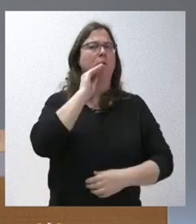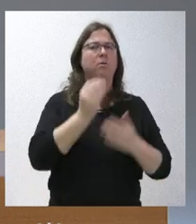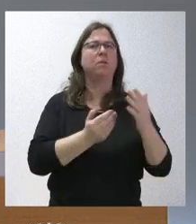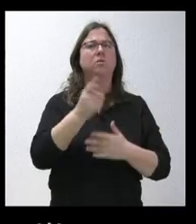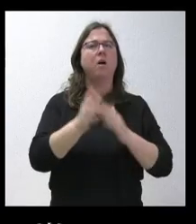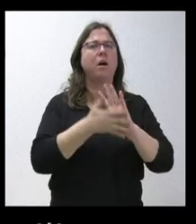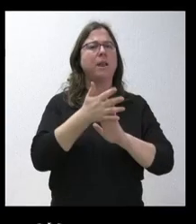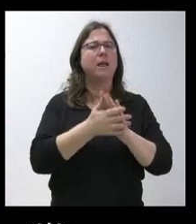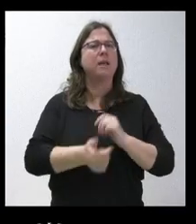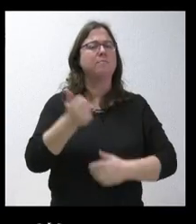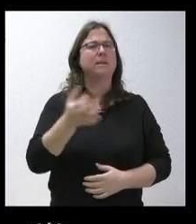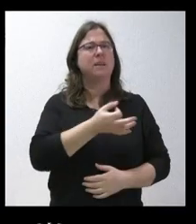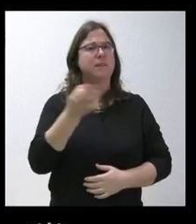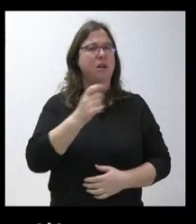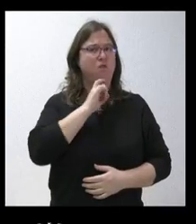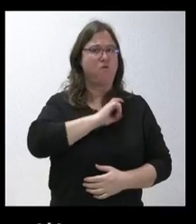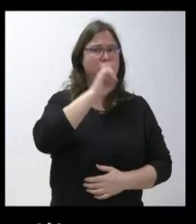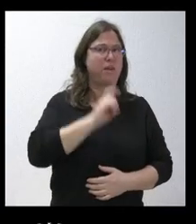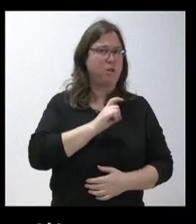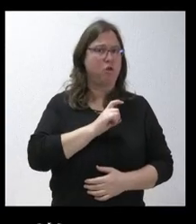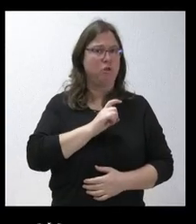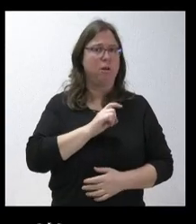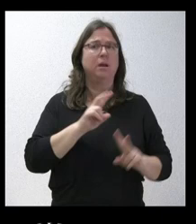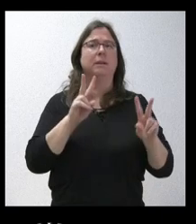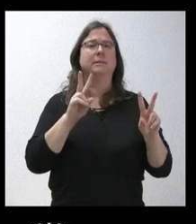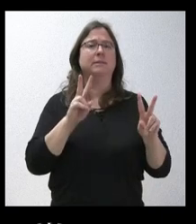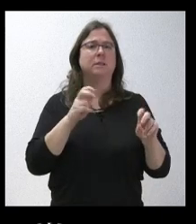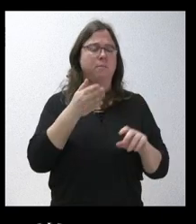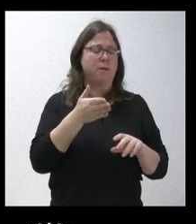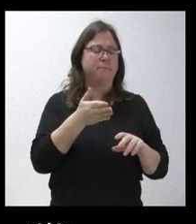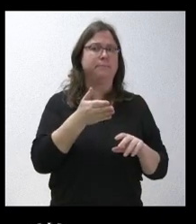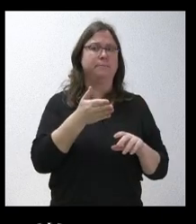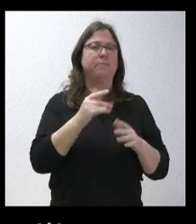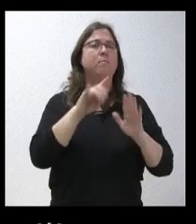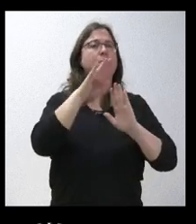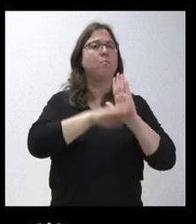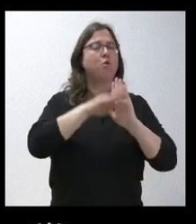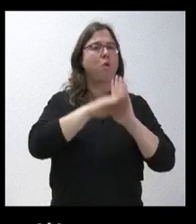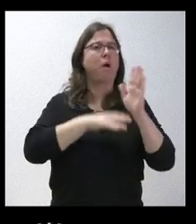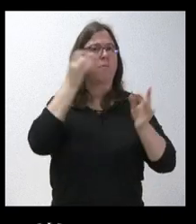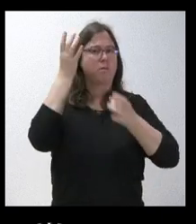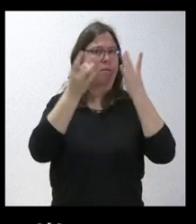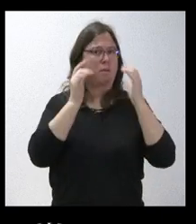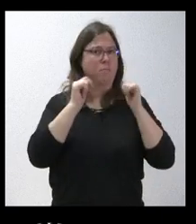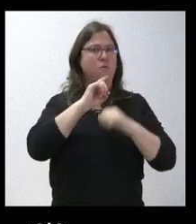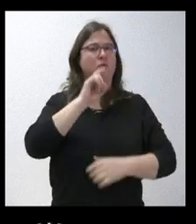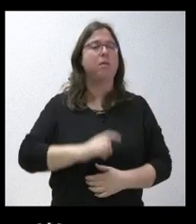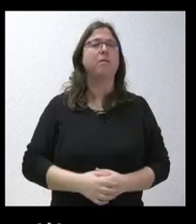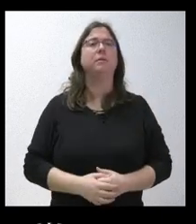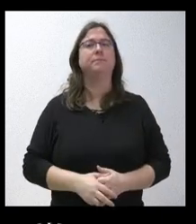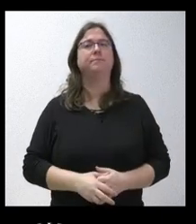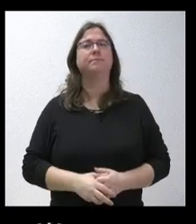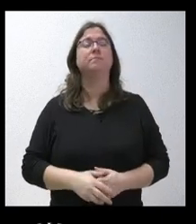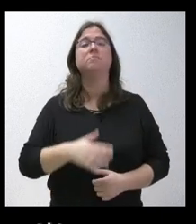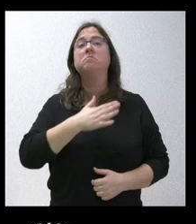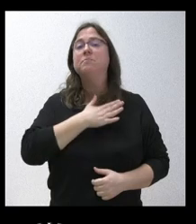eficiente hacerlo desde una fundación todo todo este este este programa de actividades No yo no